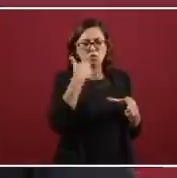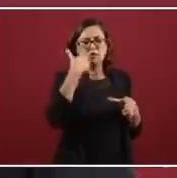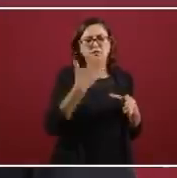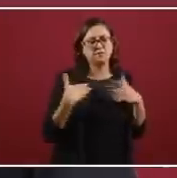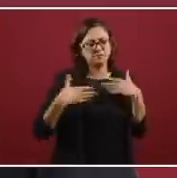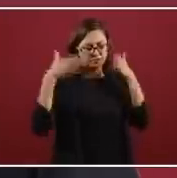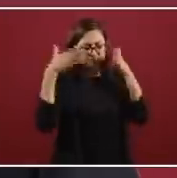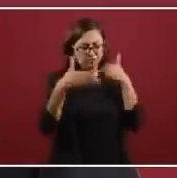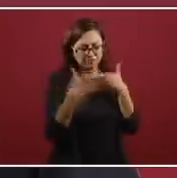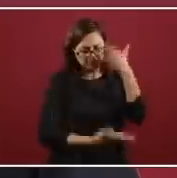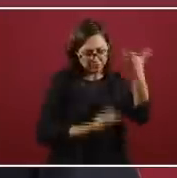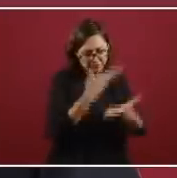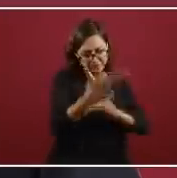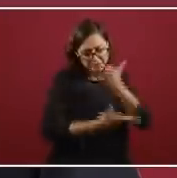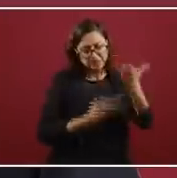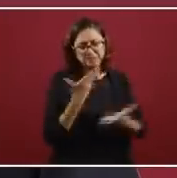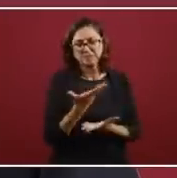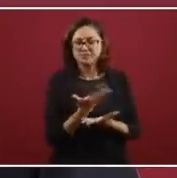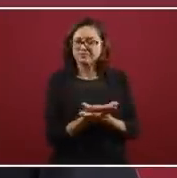no.